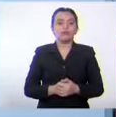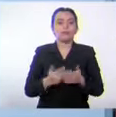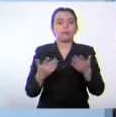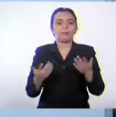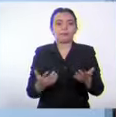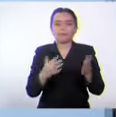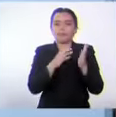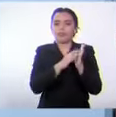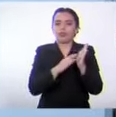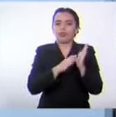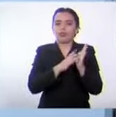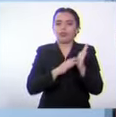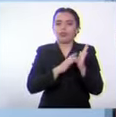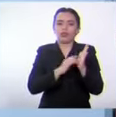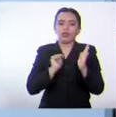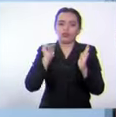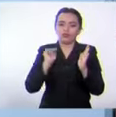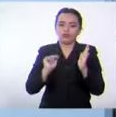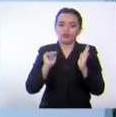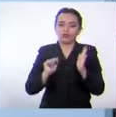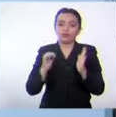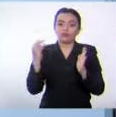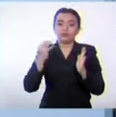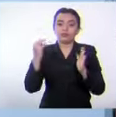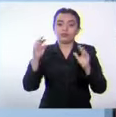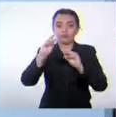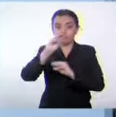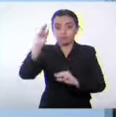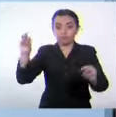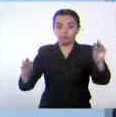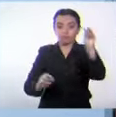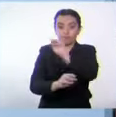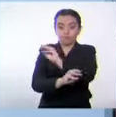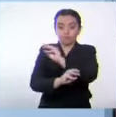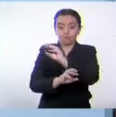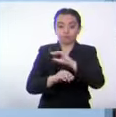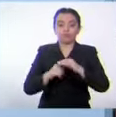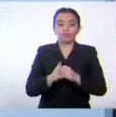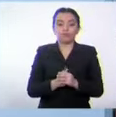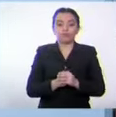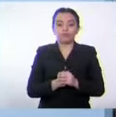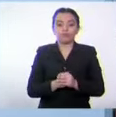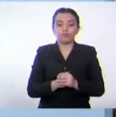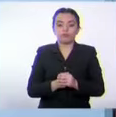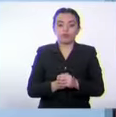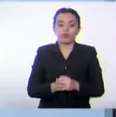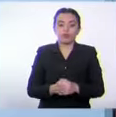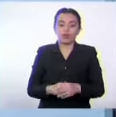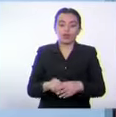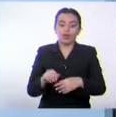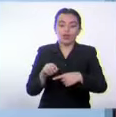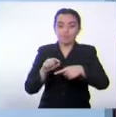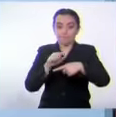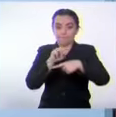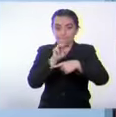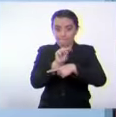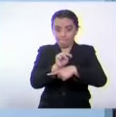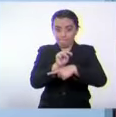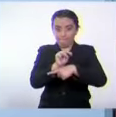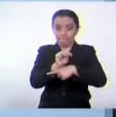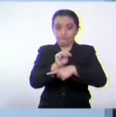de soluto debemos despejarla y decimos que la masa de soluto es